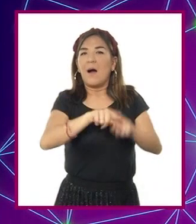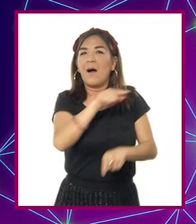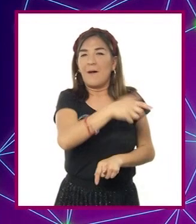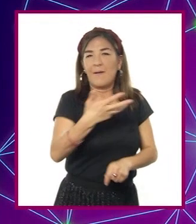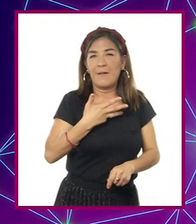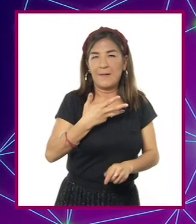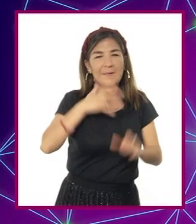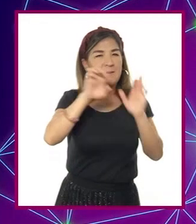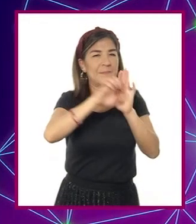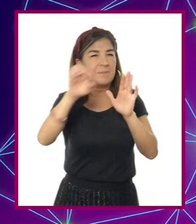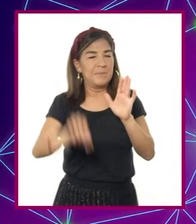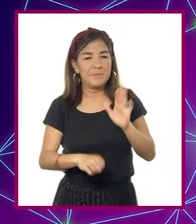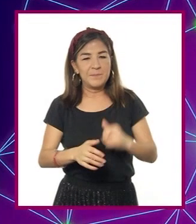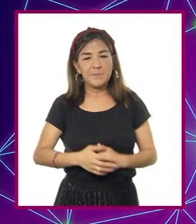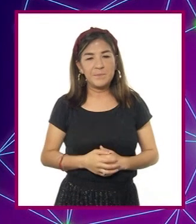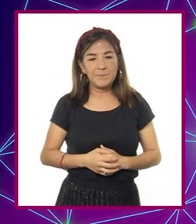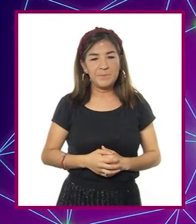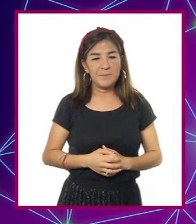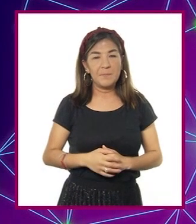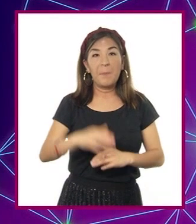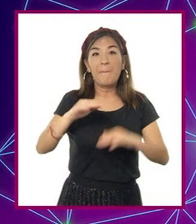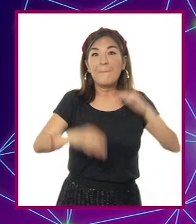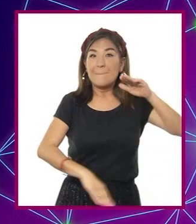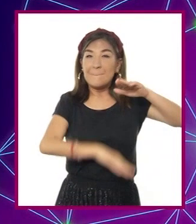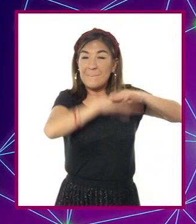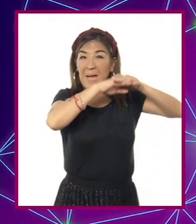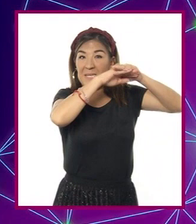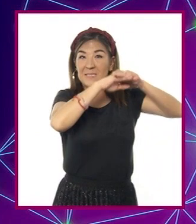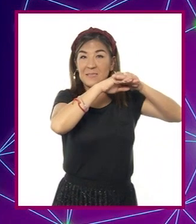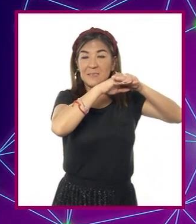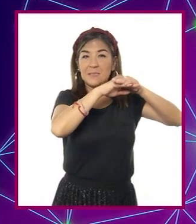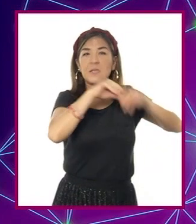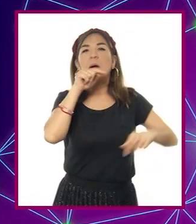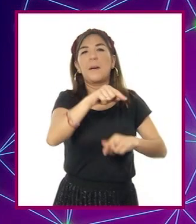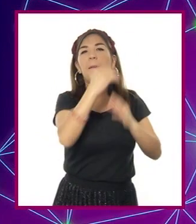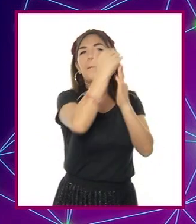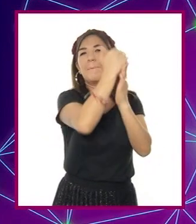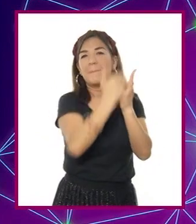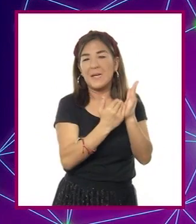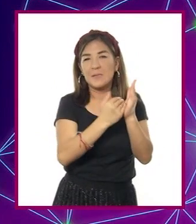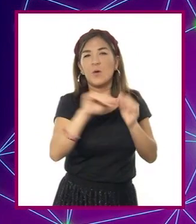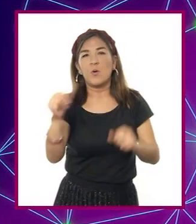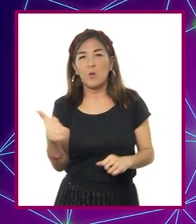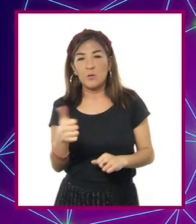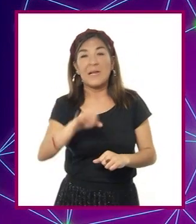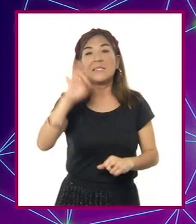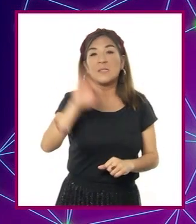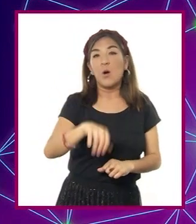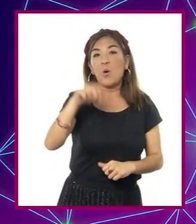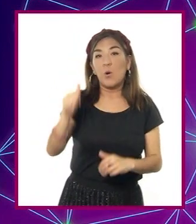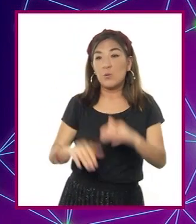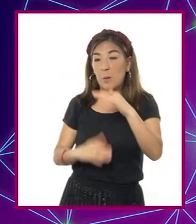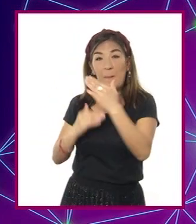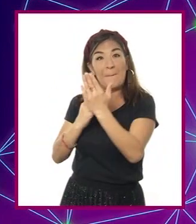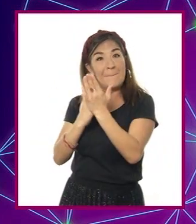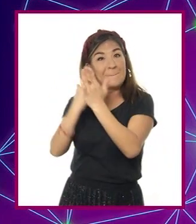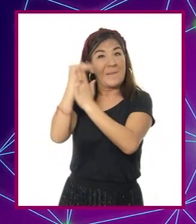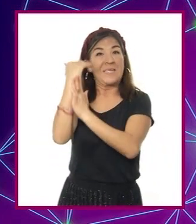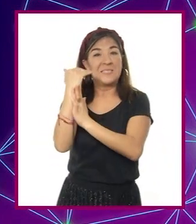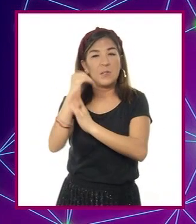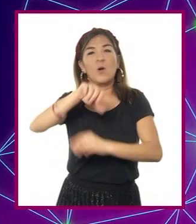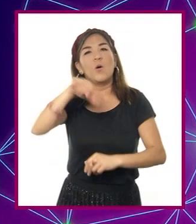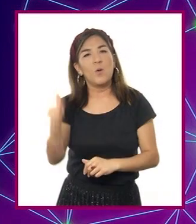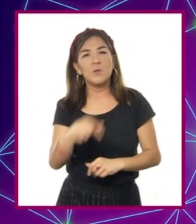decir, si el volumen aumenta, la presión disminuye. Y si la presión aumenta, el